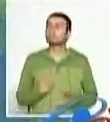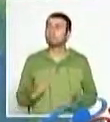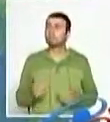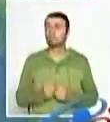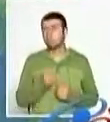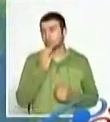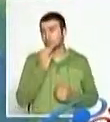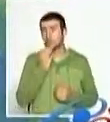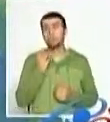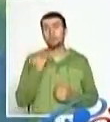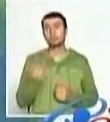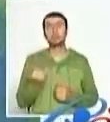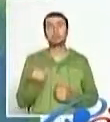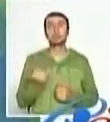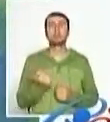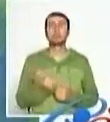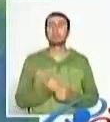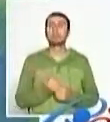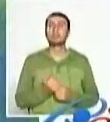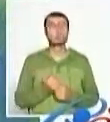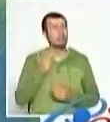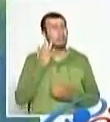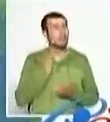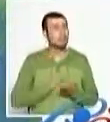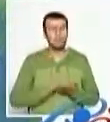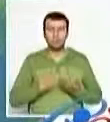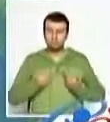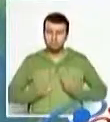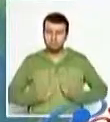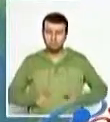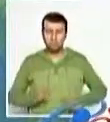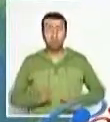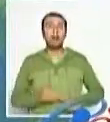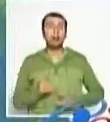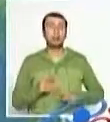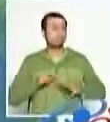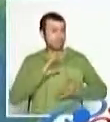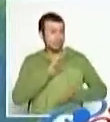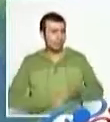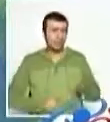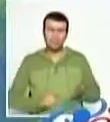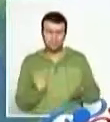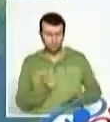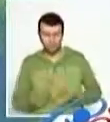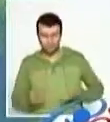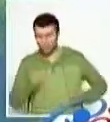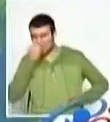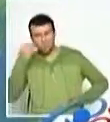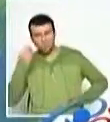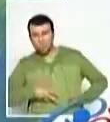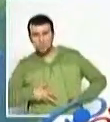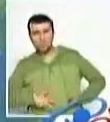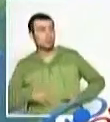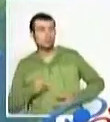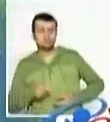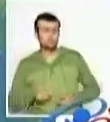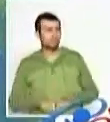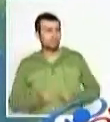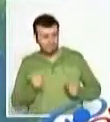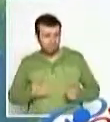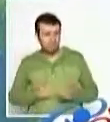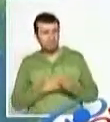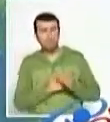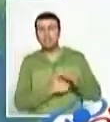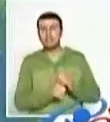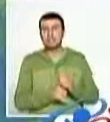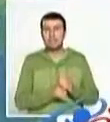desintoxicar implica sacar todos estos elementos que son nocivos para la matriz extracelular y la matriz intracelular.